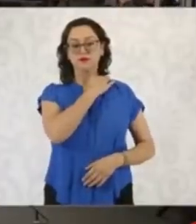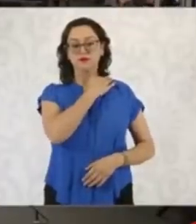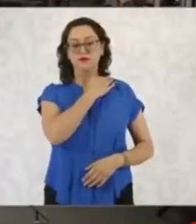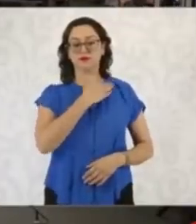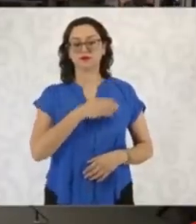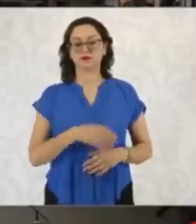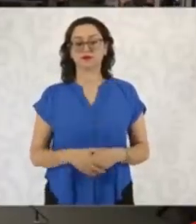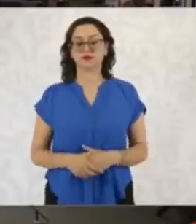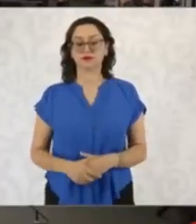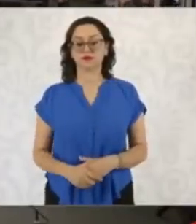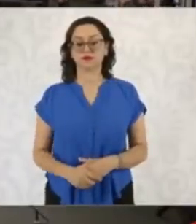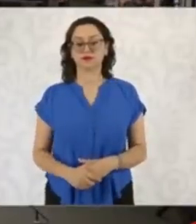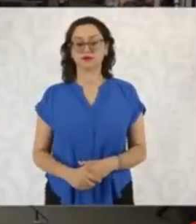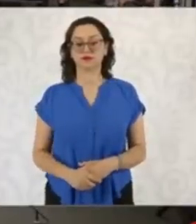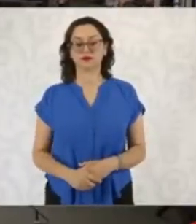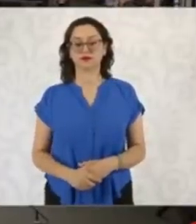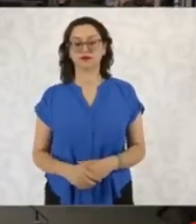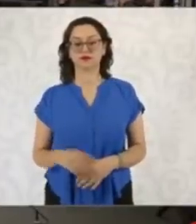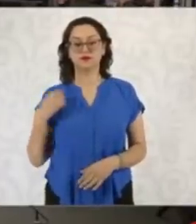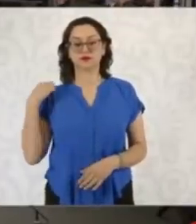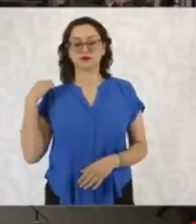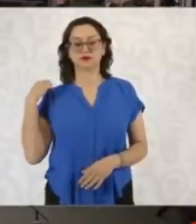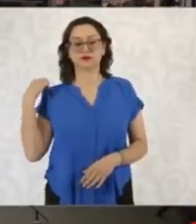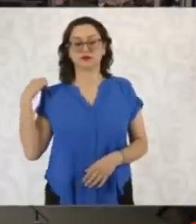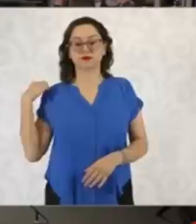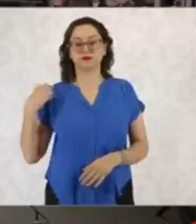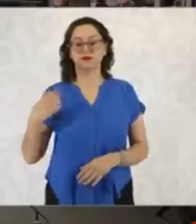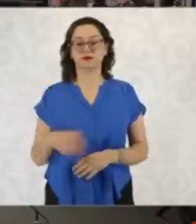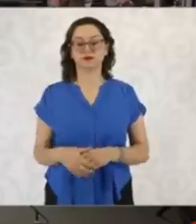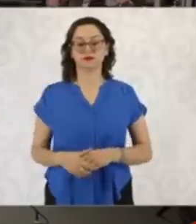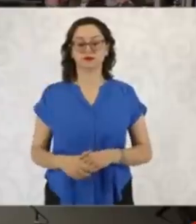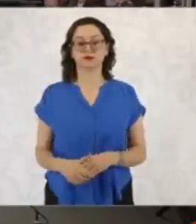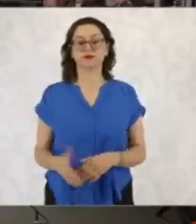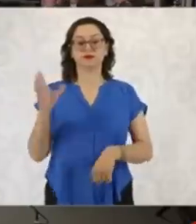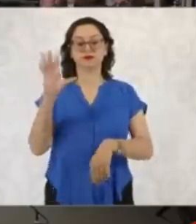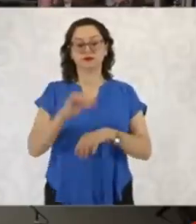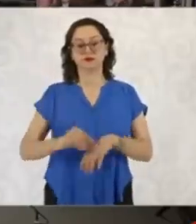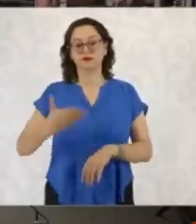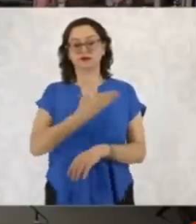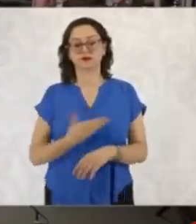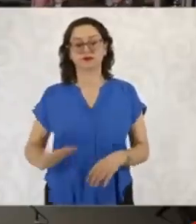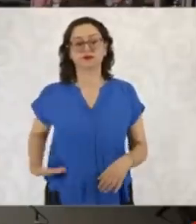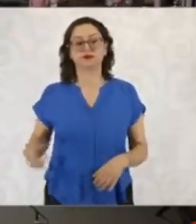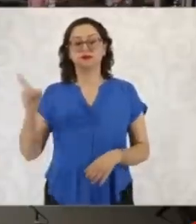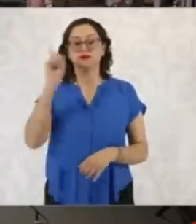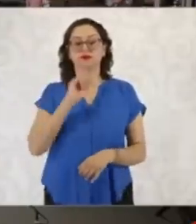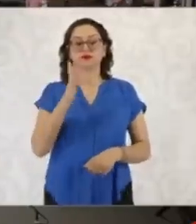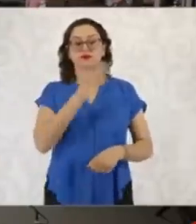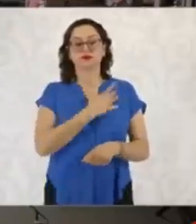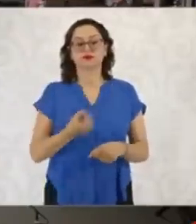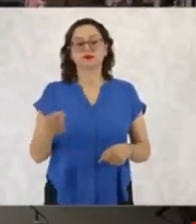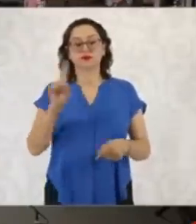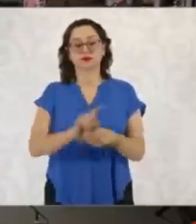Muchas gracias. Con su permiso, Presidenta, muy buenos días a todas y a todos. Bueno,